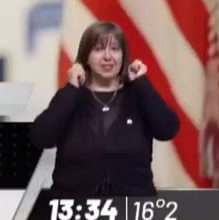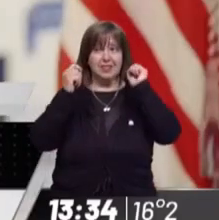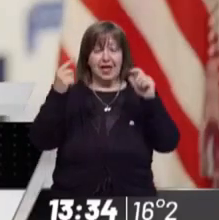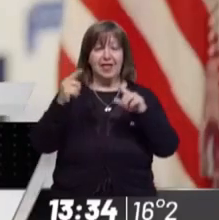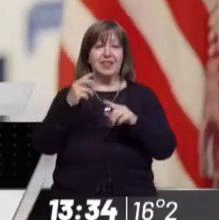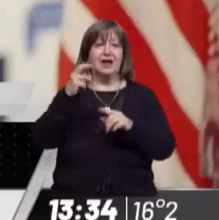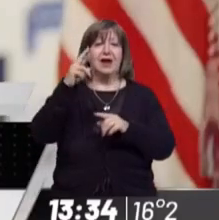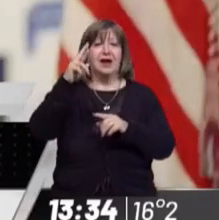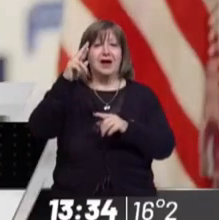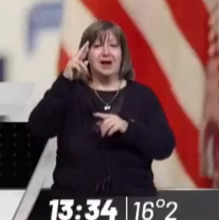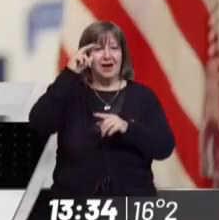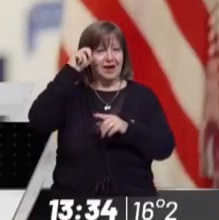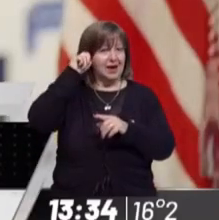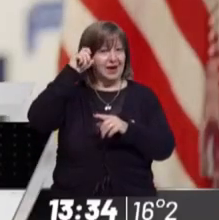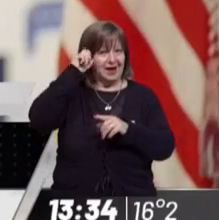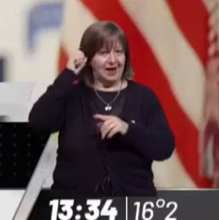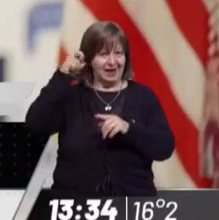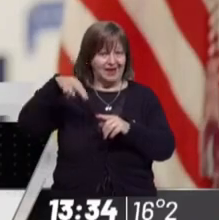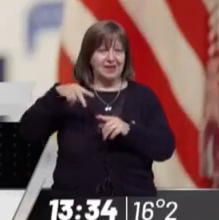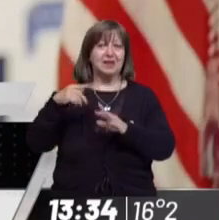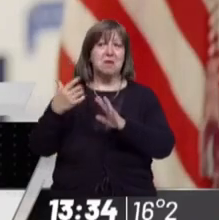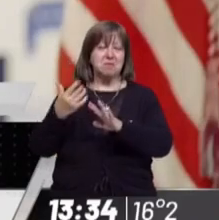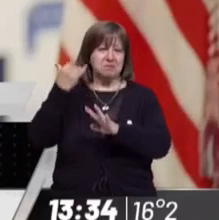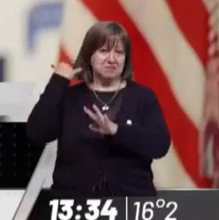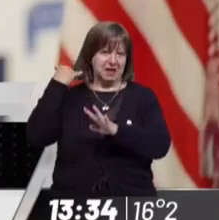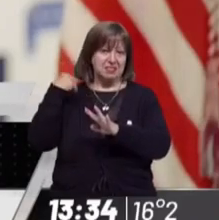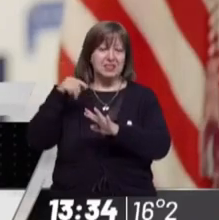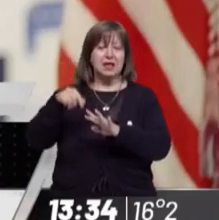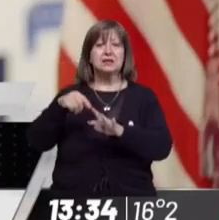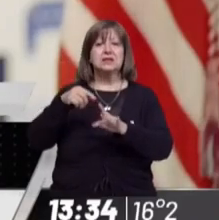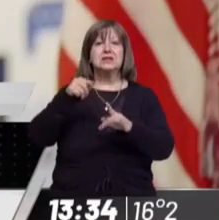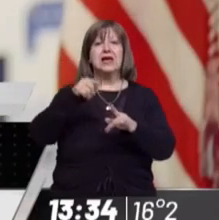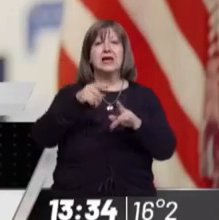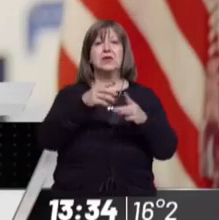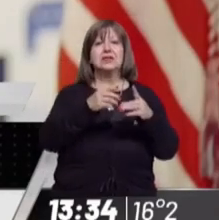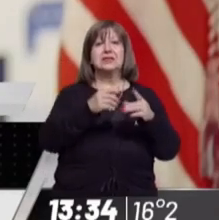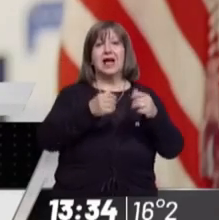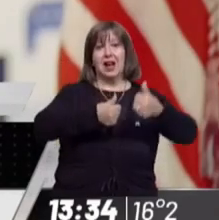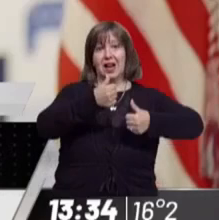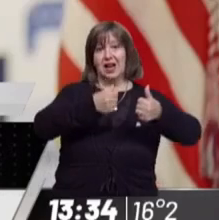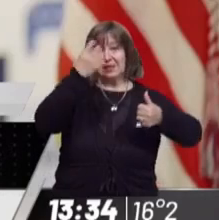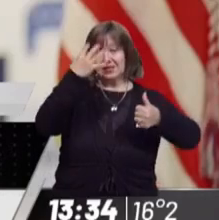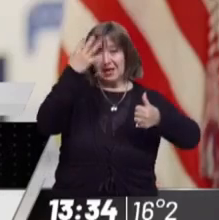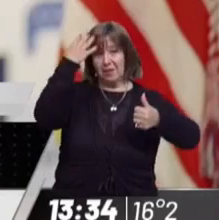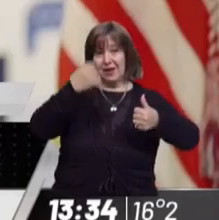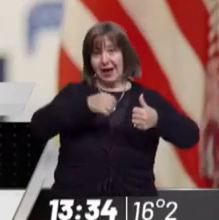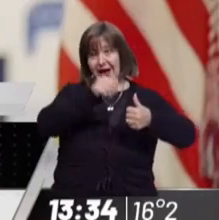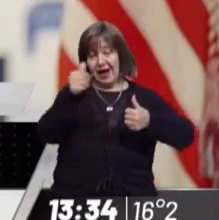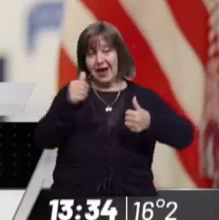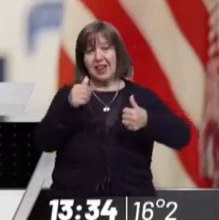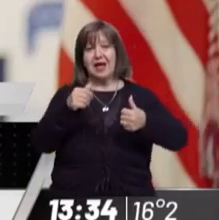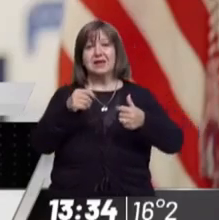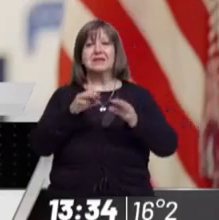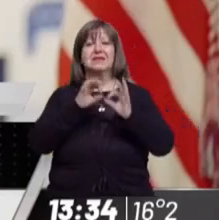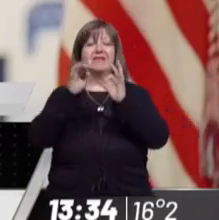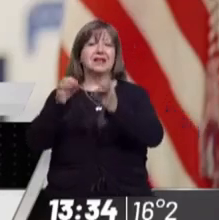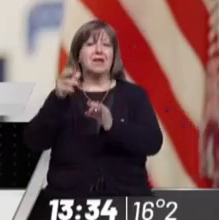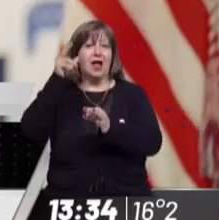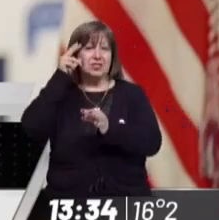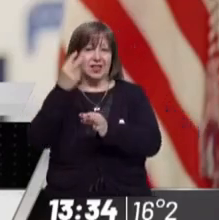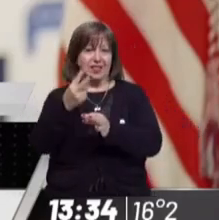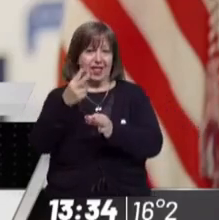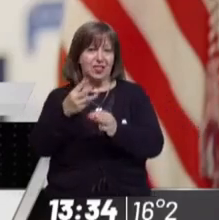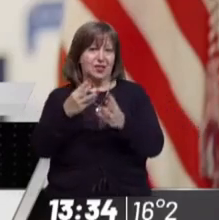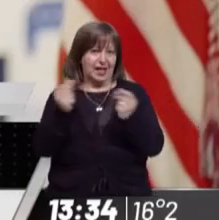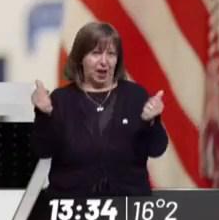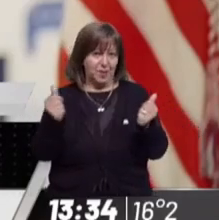con 70 en el 2016, pero él ahora tiene 78 y terminaría los 82. Este argumento contra Biden, ahora de alguna manera le van a hacer